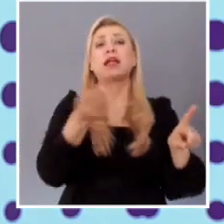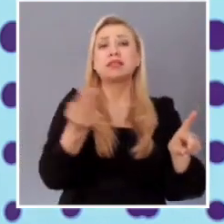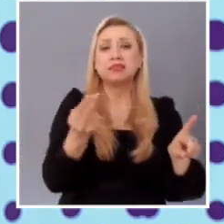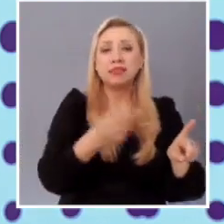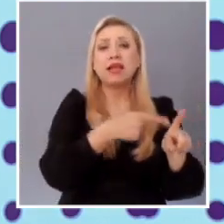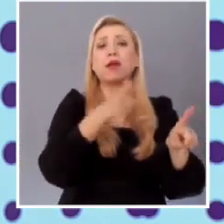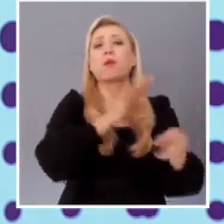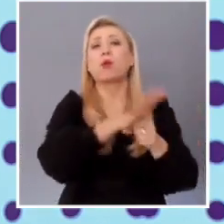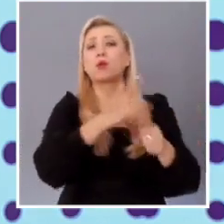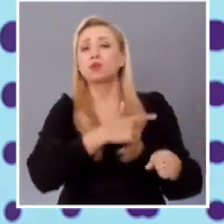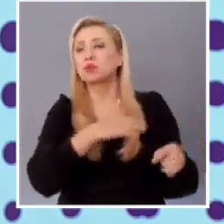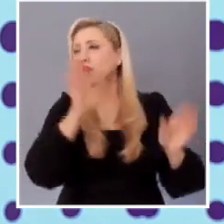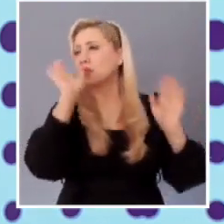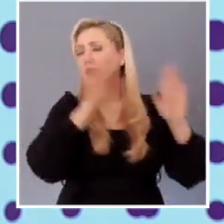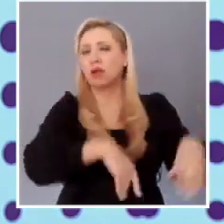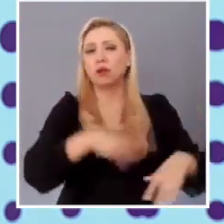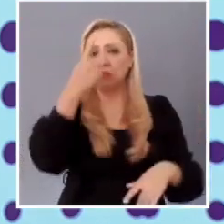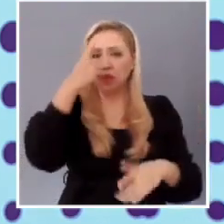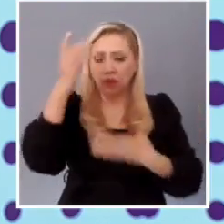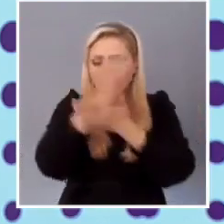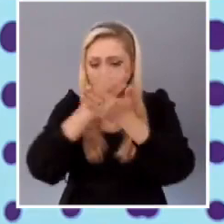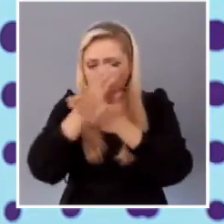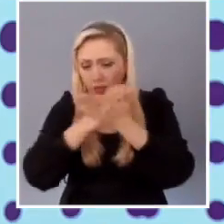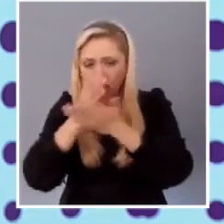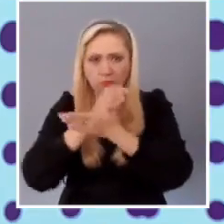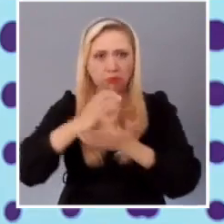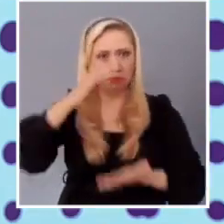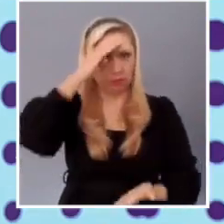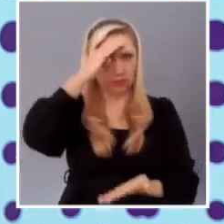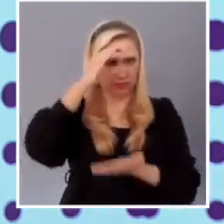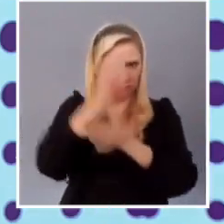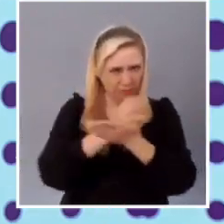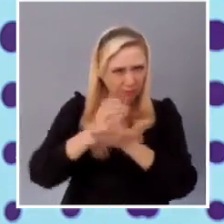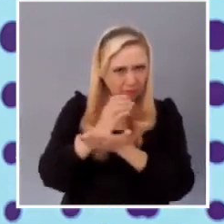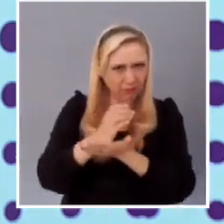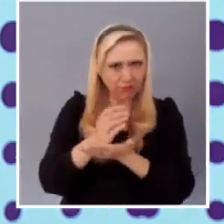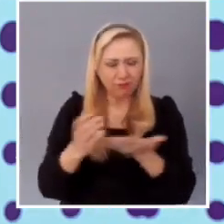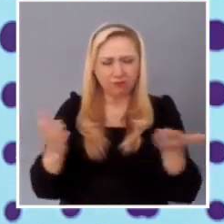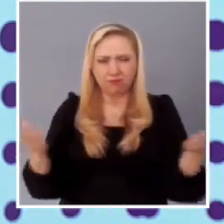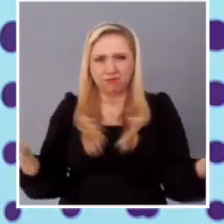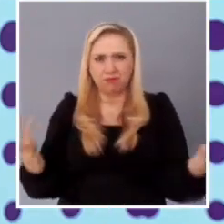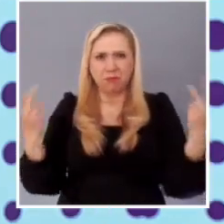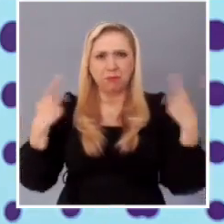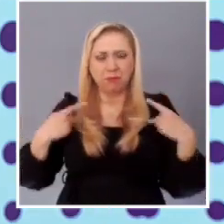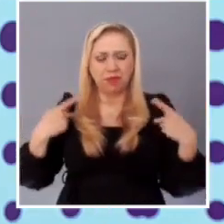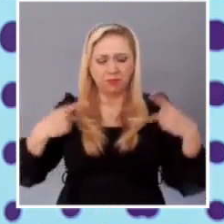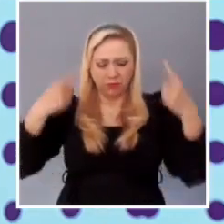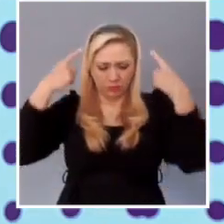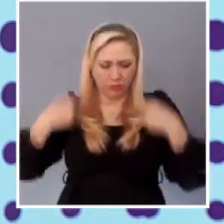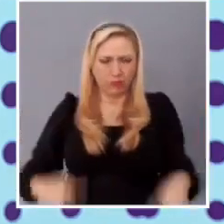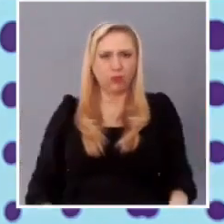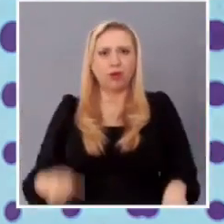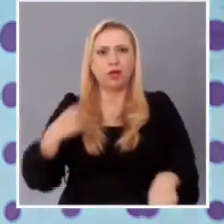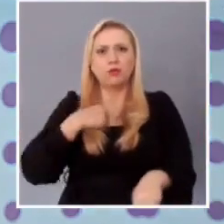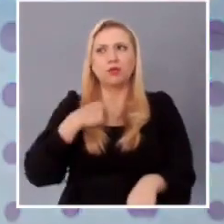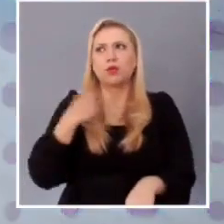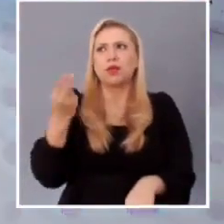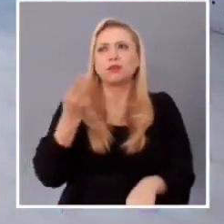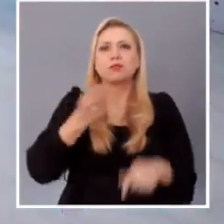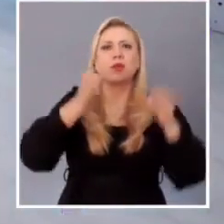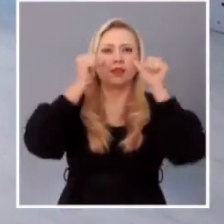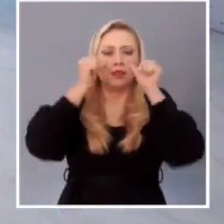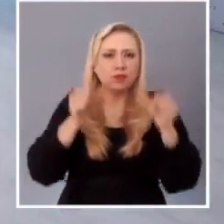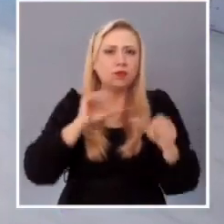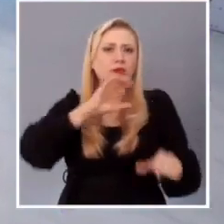pues es claramente cometiendo un grave error porque como personas pues somos un todo que justamente tiene que ver con